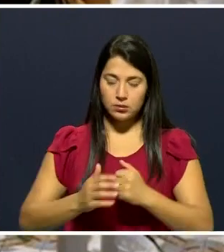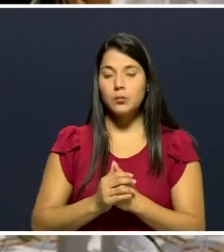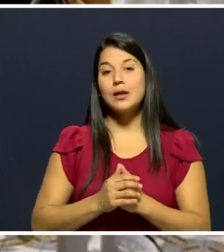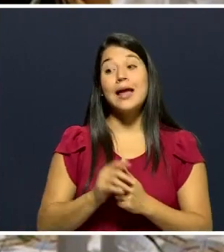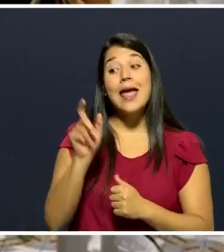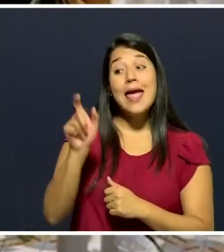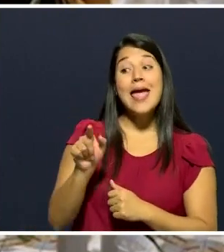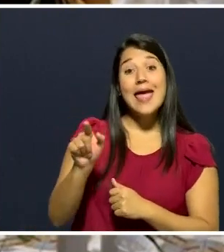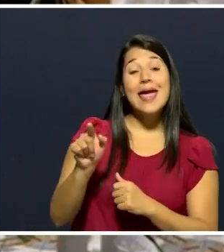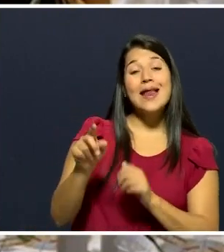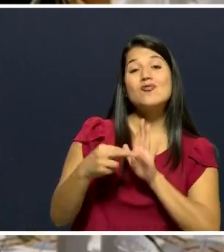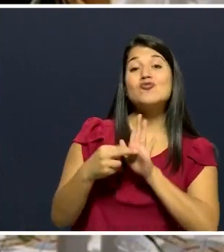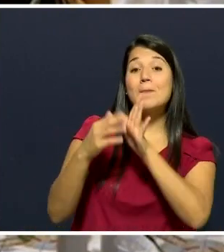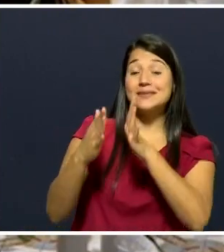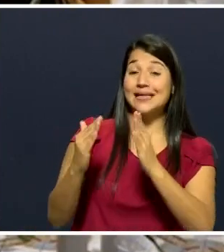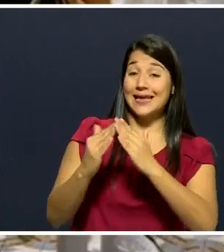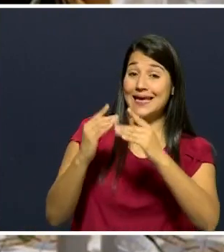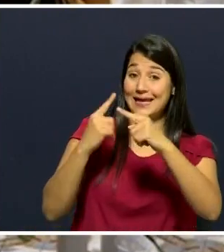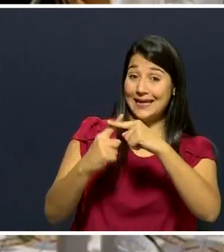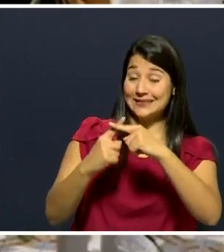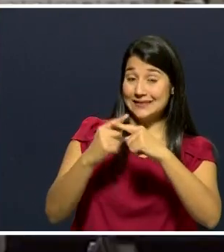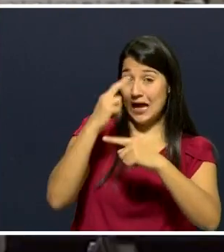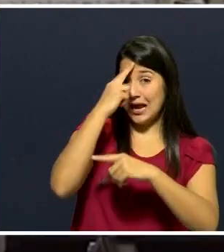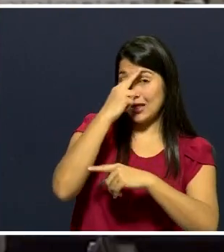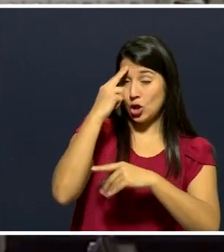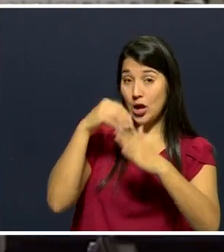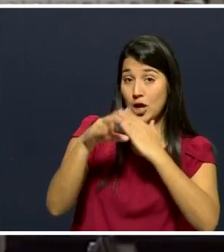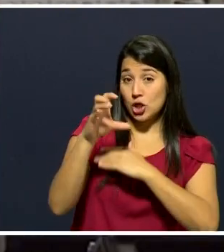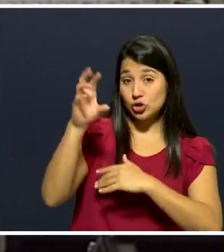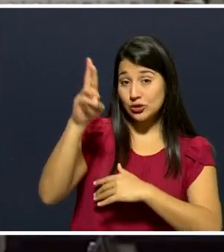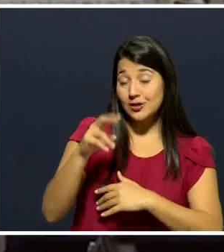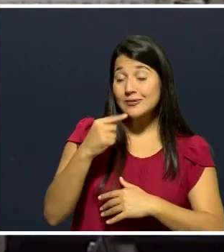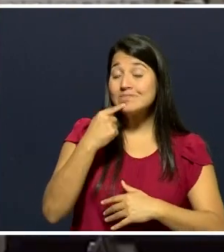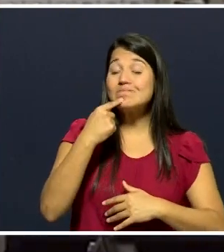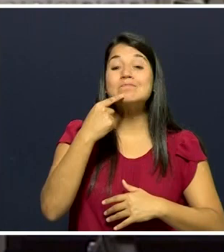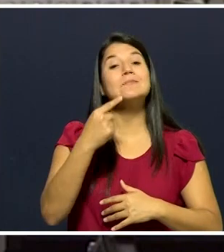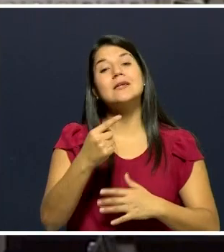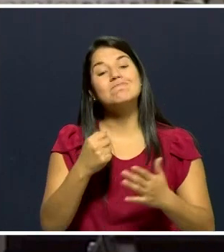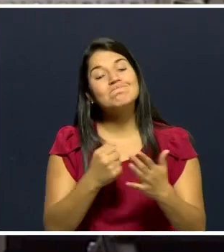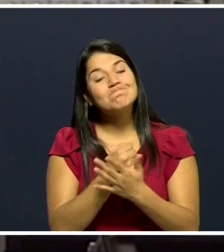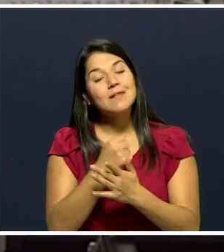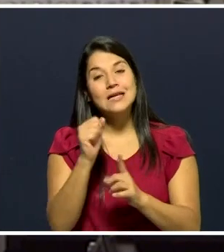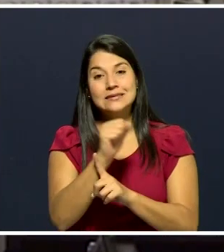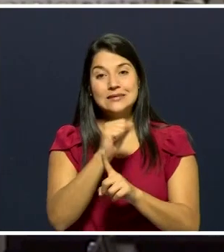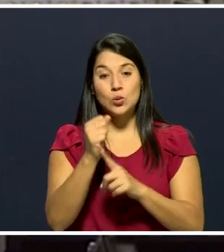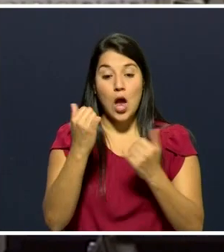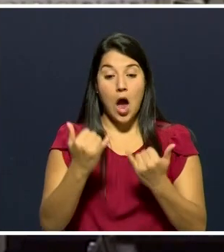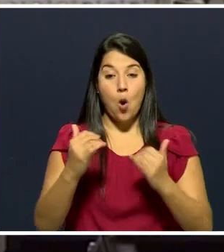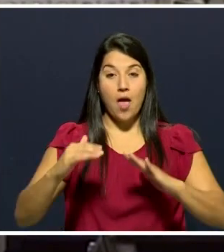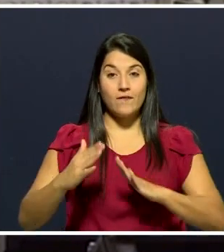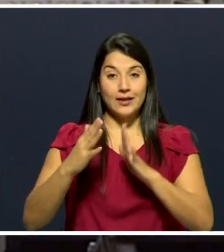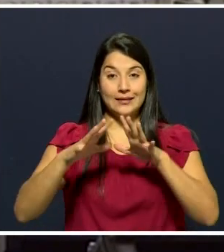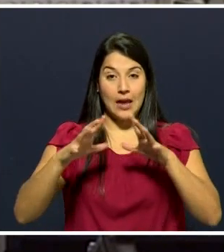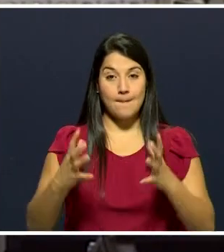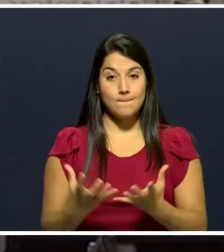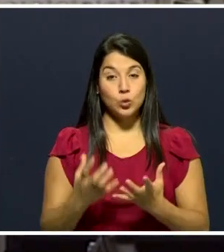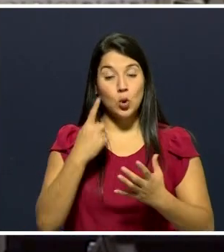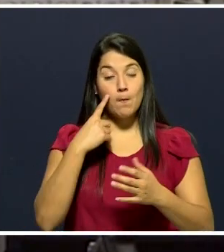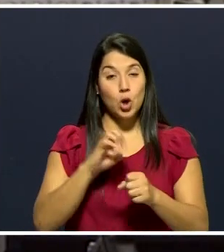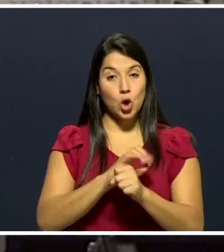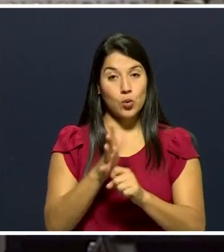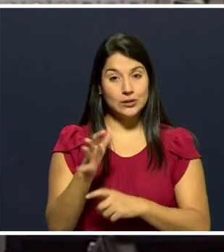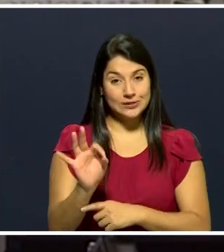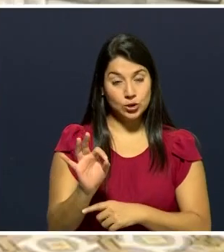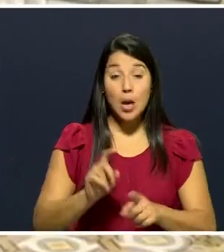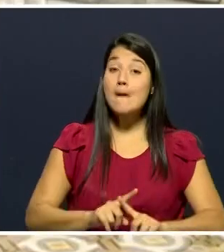máximo representante de la Iglesia Católica en Costa Rica lamentó en su homilía la situación que está viviendo el mundo por el COVID-19, pero no